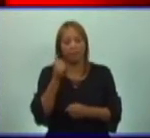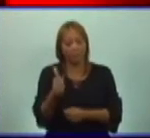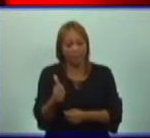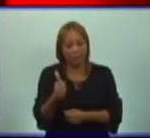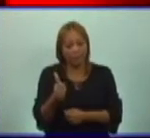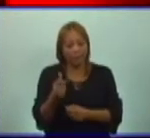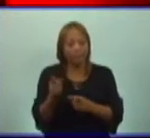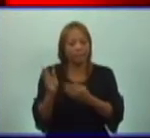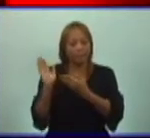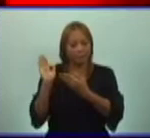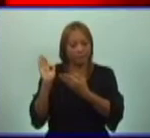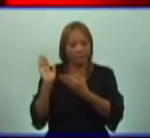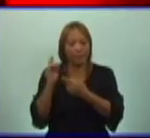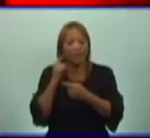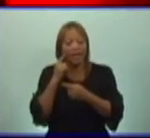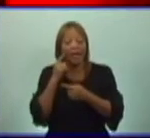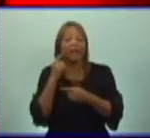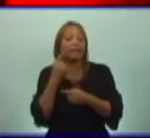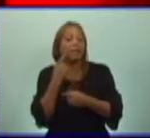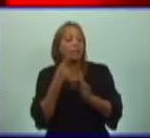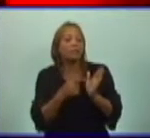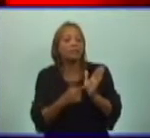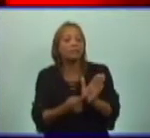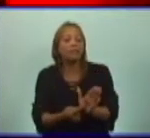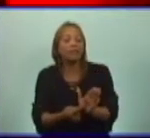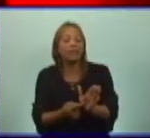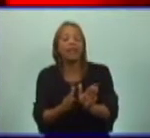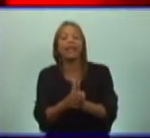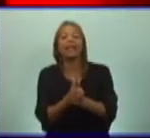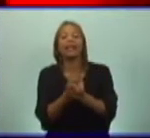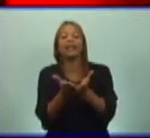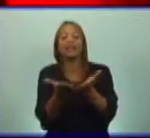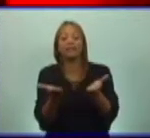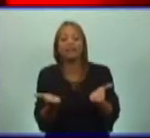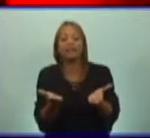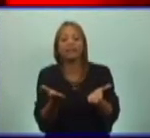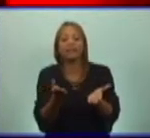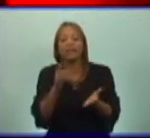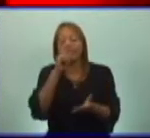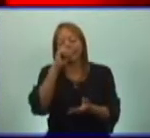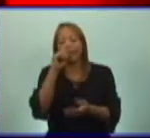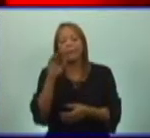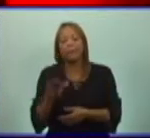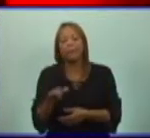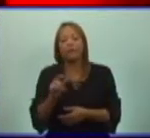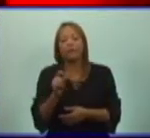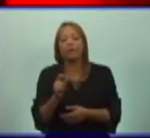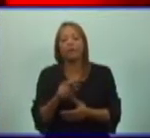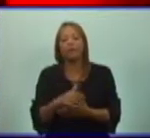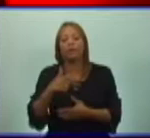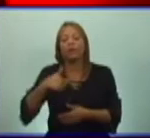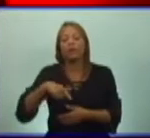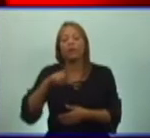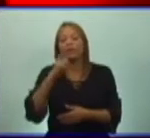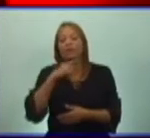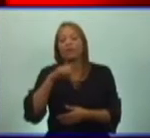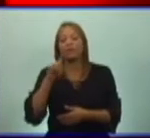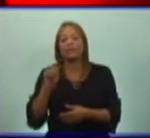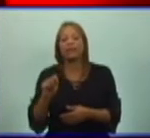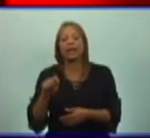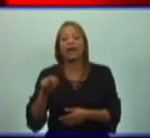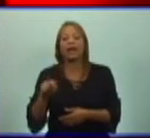Fíjense, estamos mostrando la libreta del pionero Giancarlo García